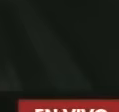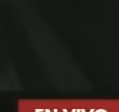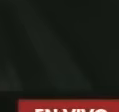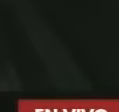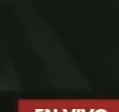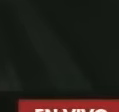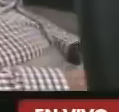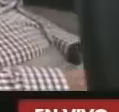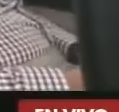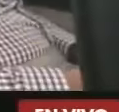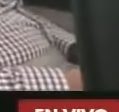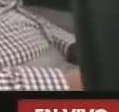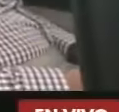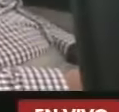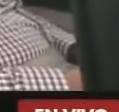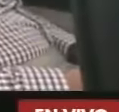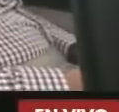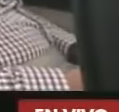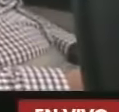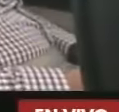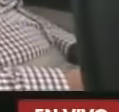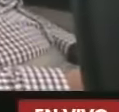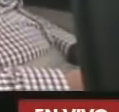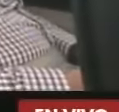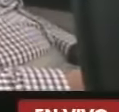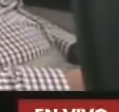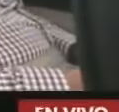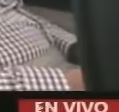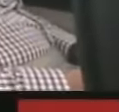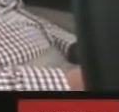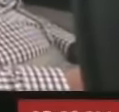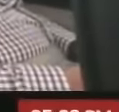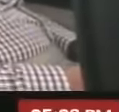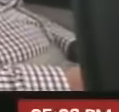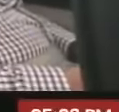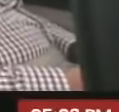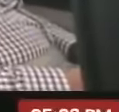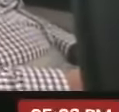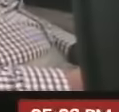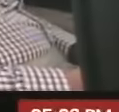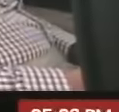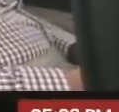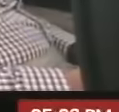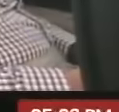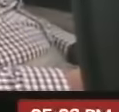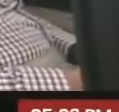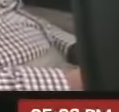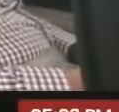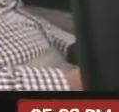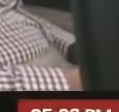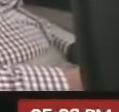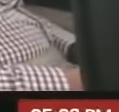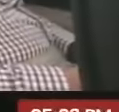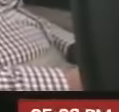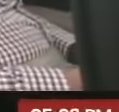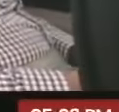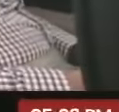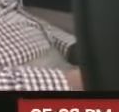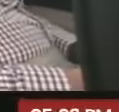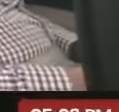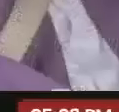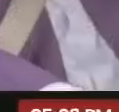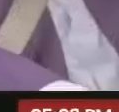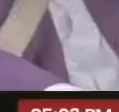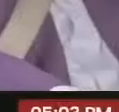estudiaste dónde? Estudié en varios colegios. Estudié en la Unidad Educativa Carabobo y el